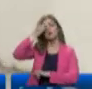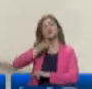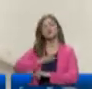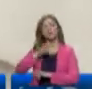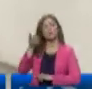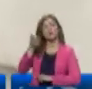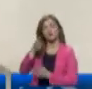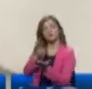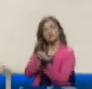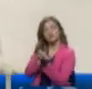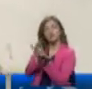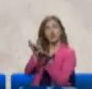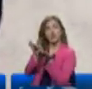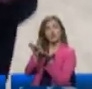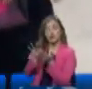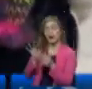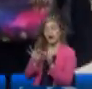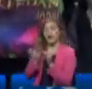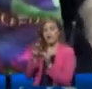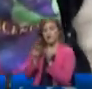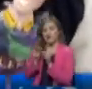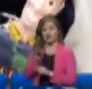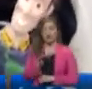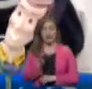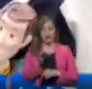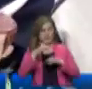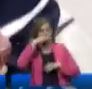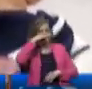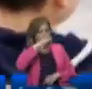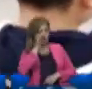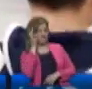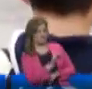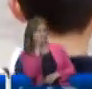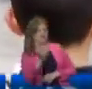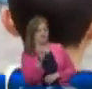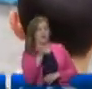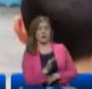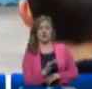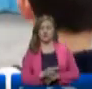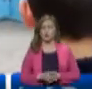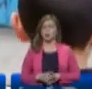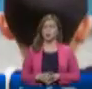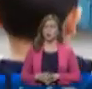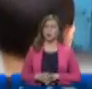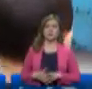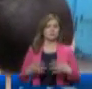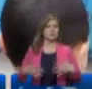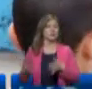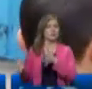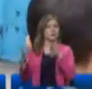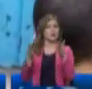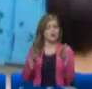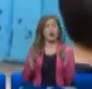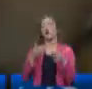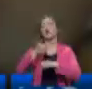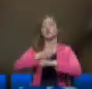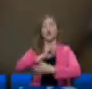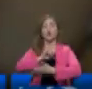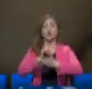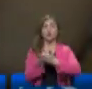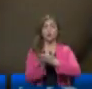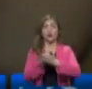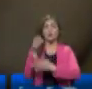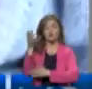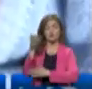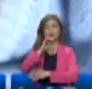quien supuestamente le clavaba agujas en el cuerpo del niño. Las autoridades de esa junta del distrito Quitumbe decidieron prohibir a la